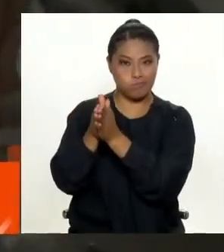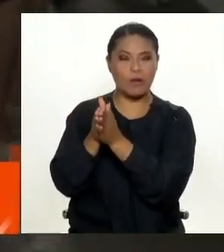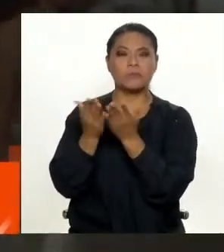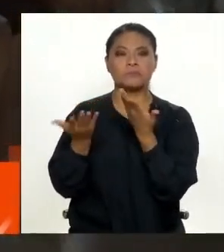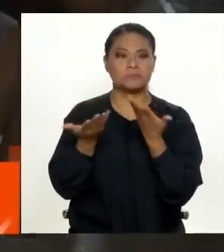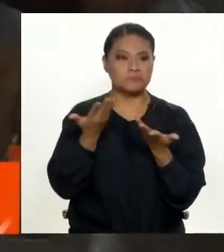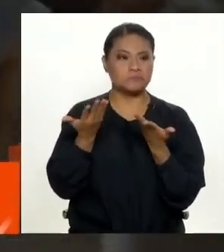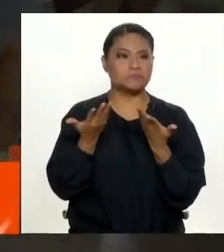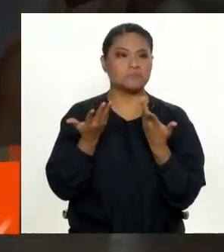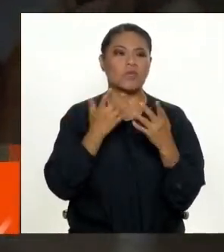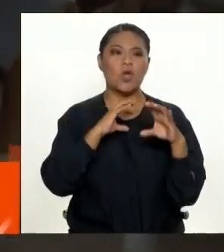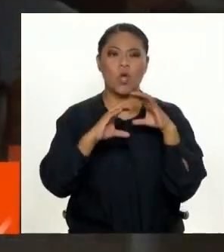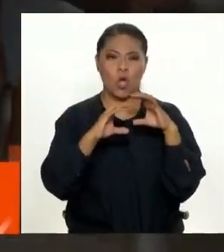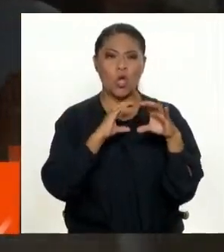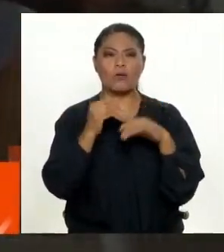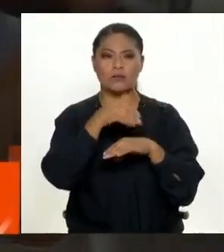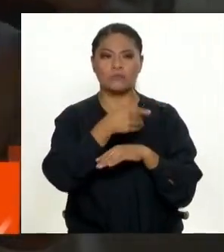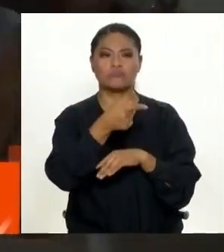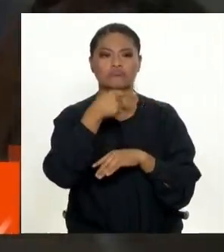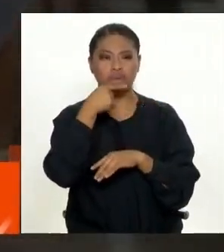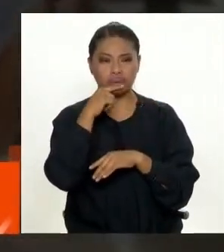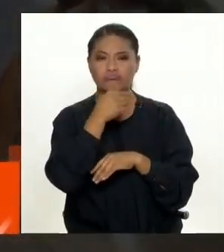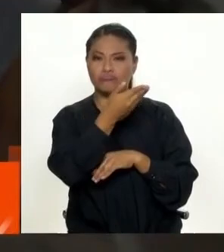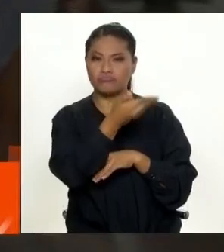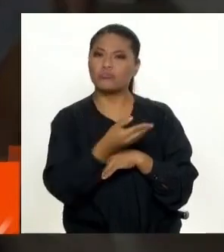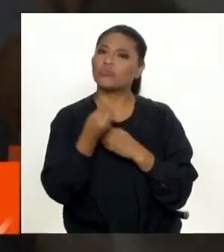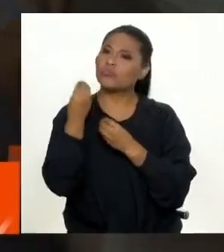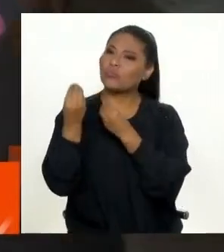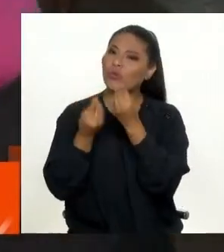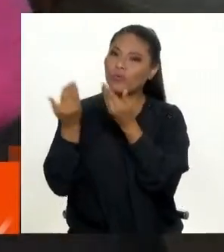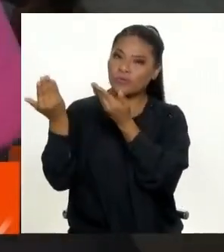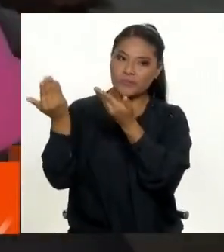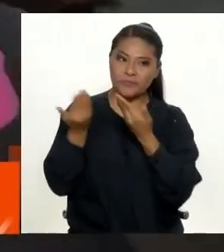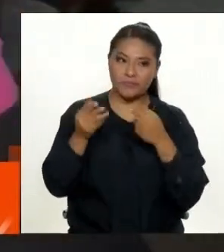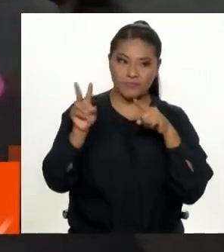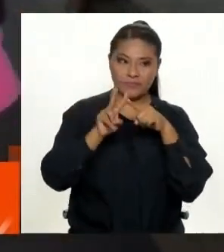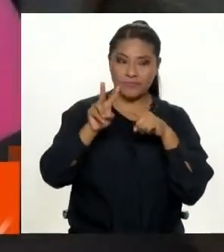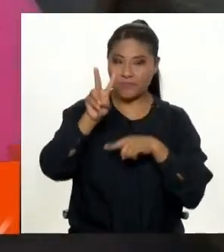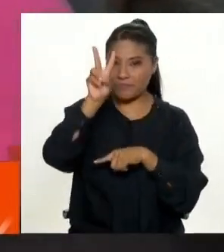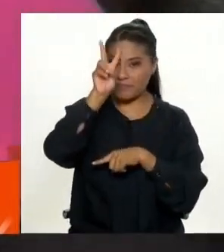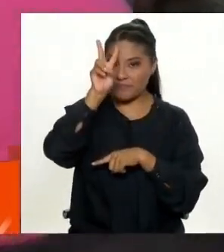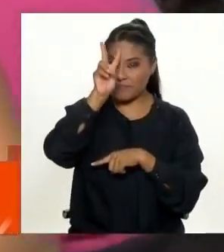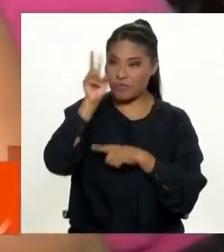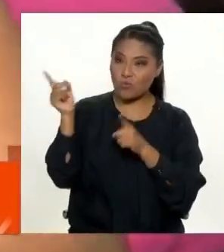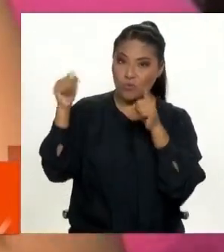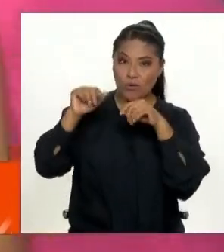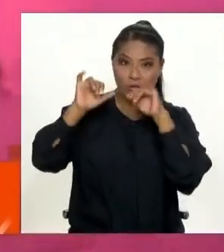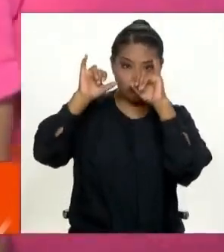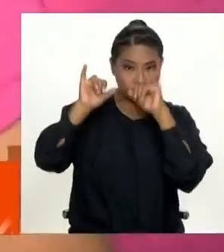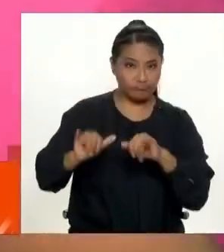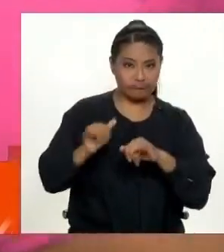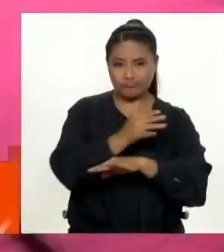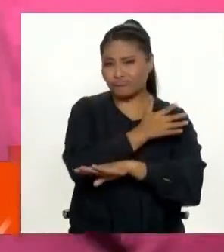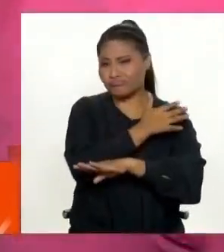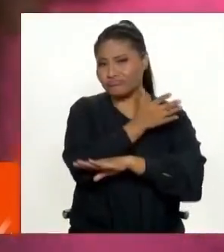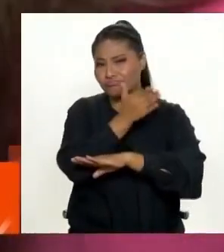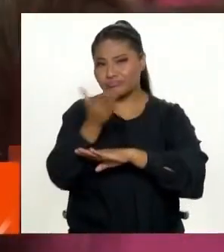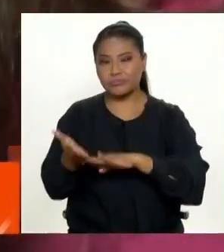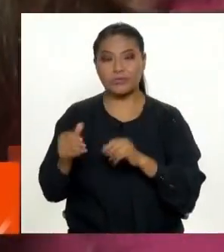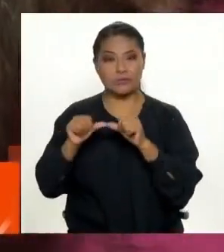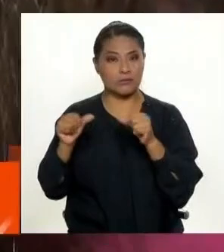a conversar con la señora. Señora, ¿cómo está? Bienvenida a TV Perú. Va a quedarse ahora hasta el final de la